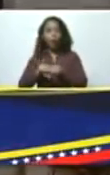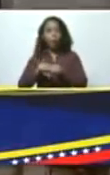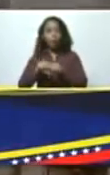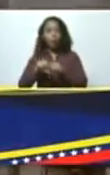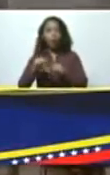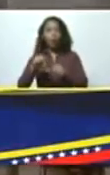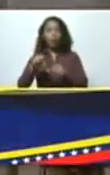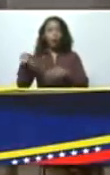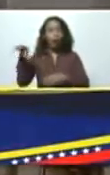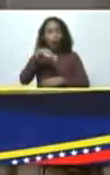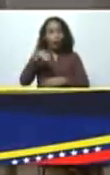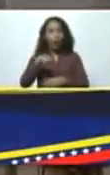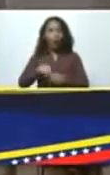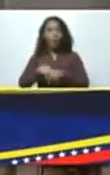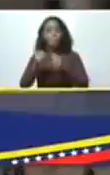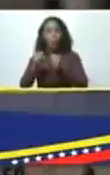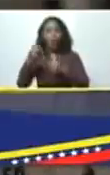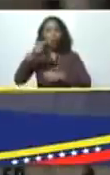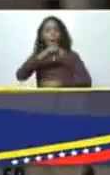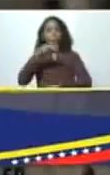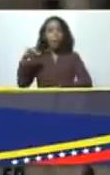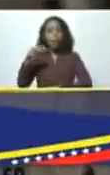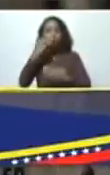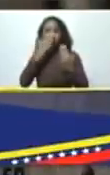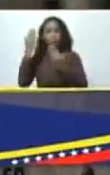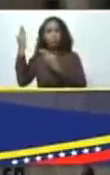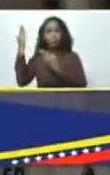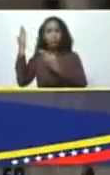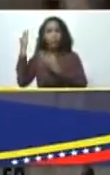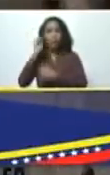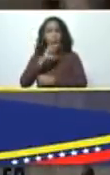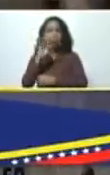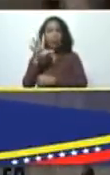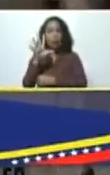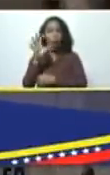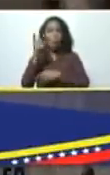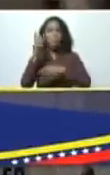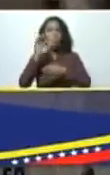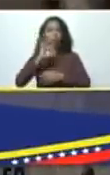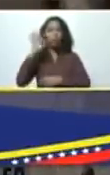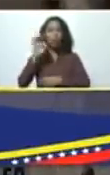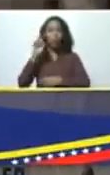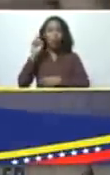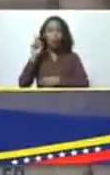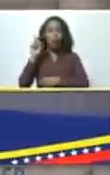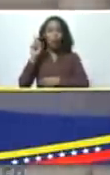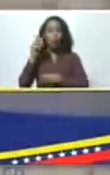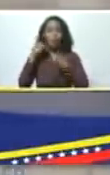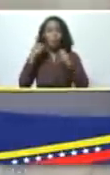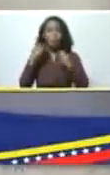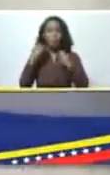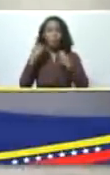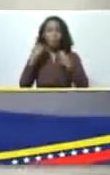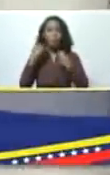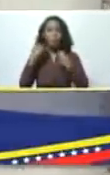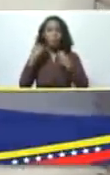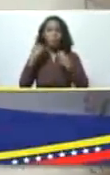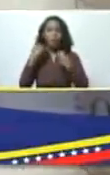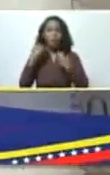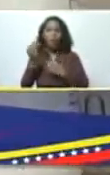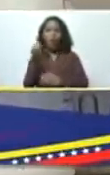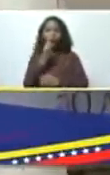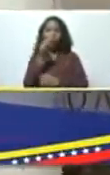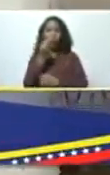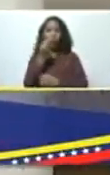como lo ve precisamente en las imágenes, y el 25% es parte del